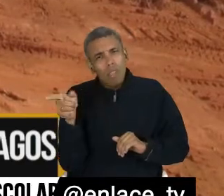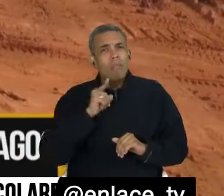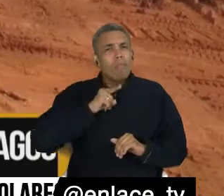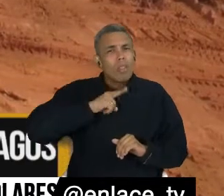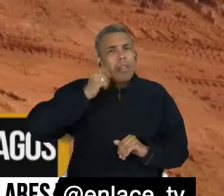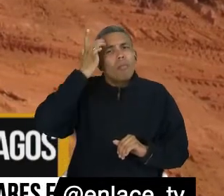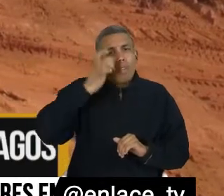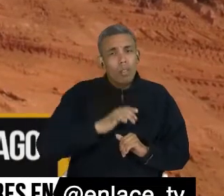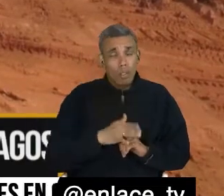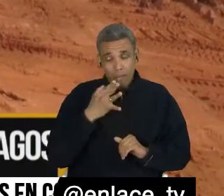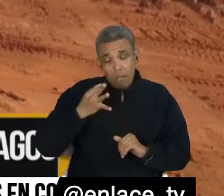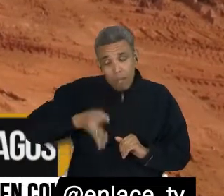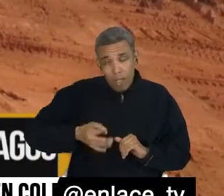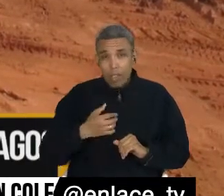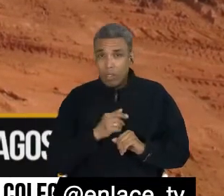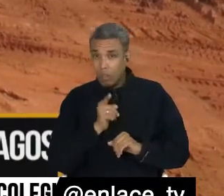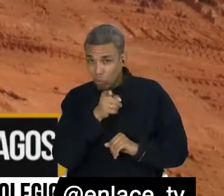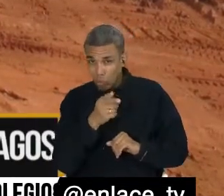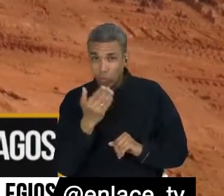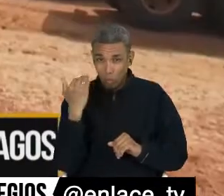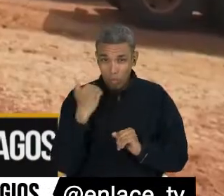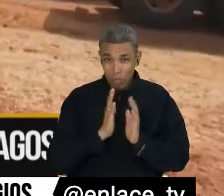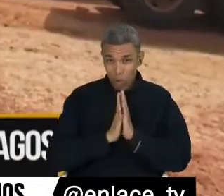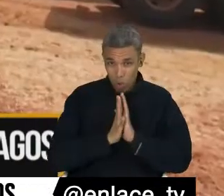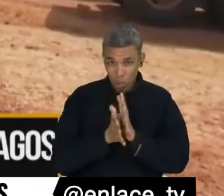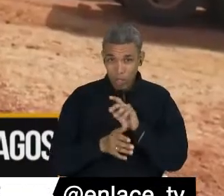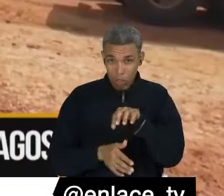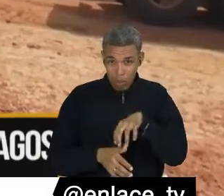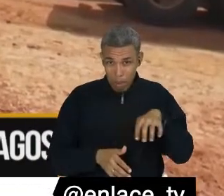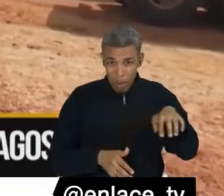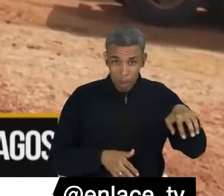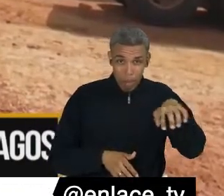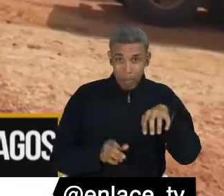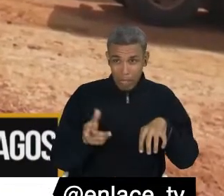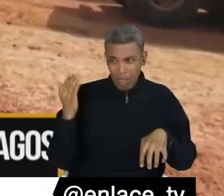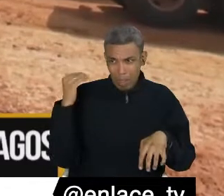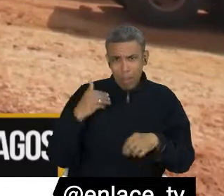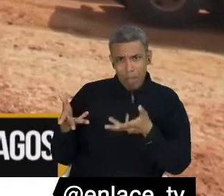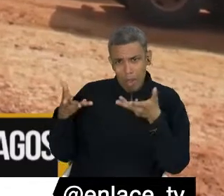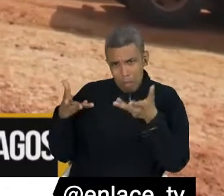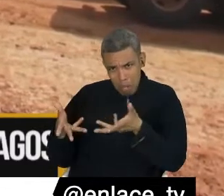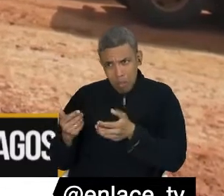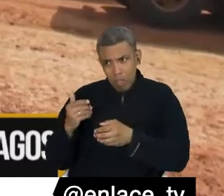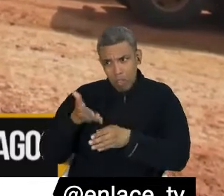los proveedores para que nos acerquemos allí y con factura en mano,